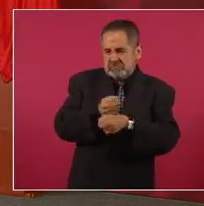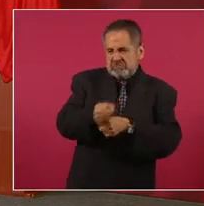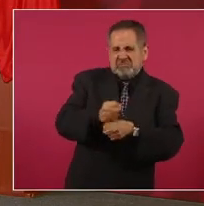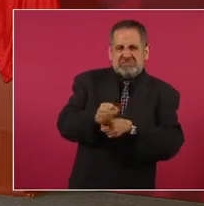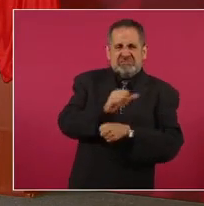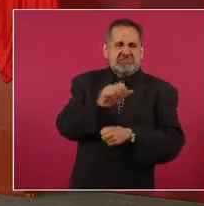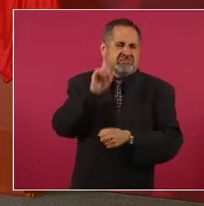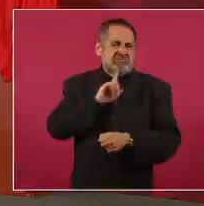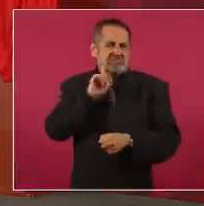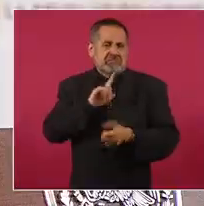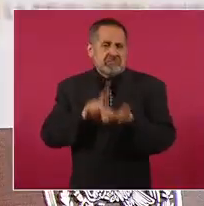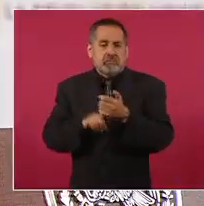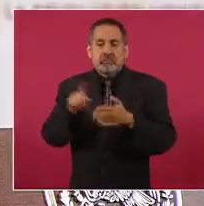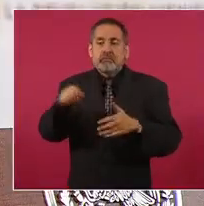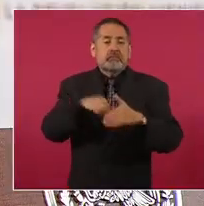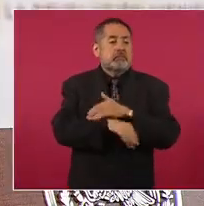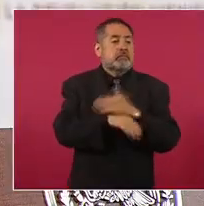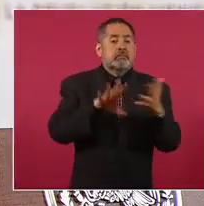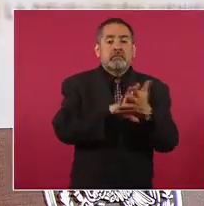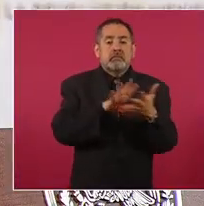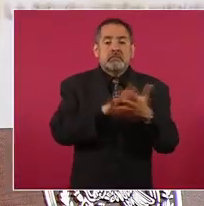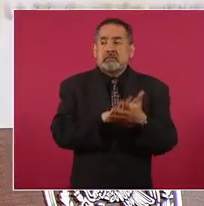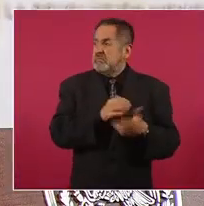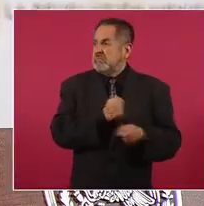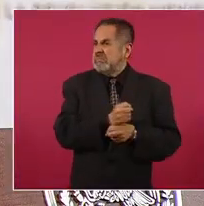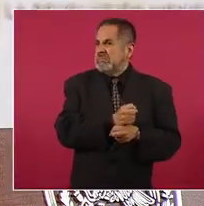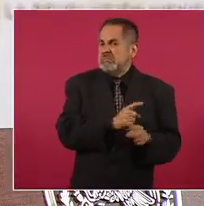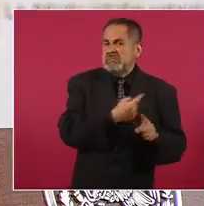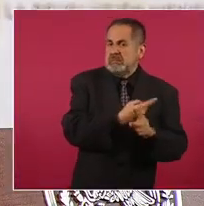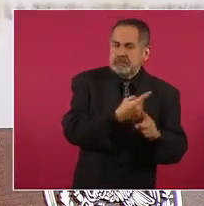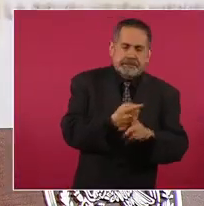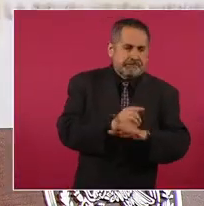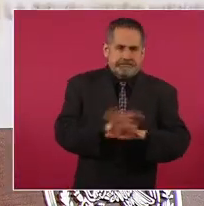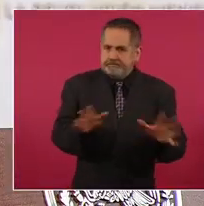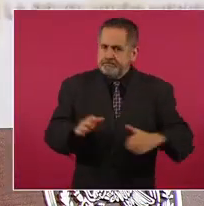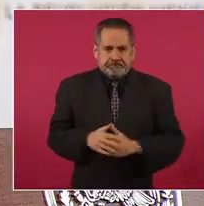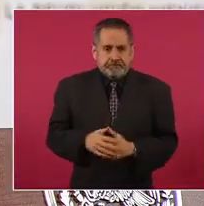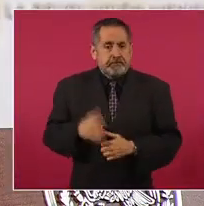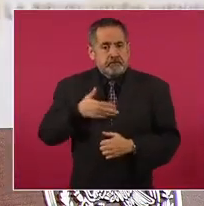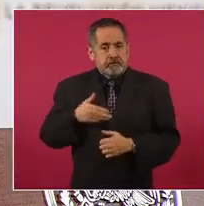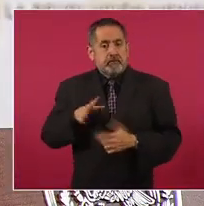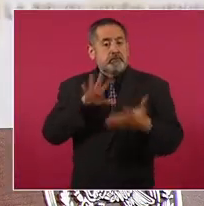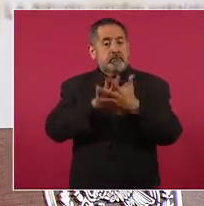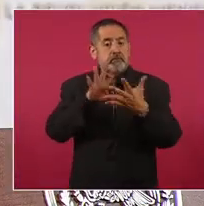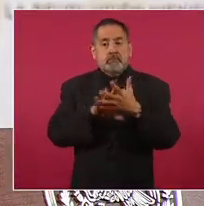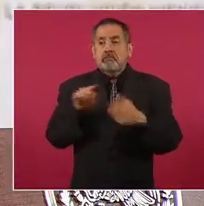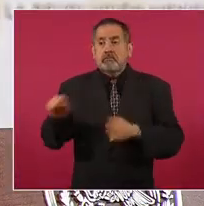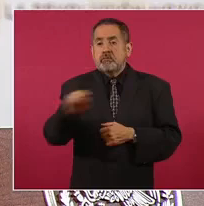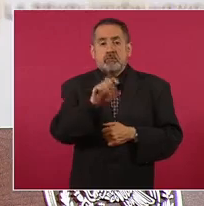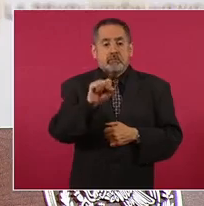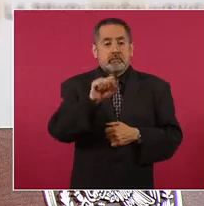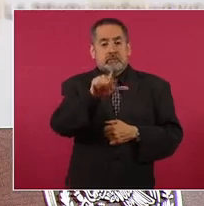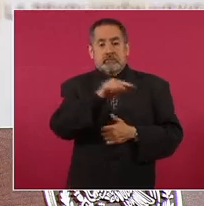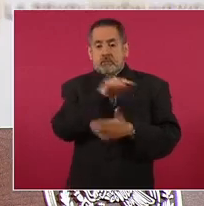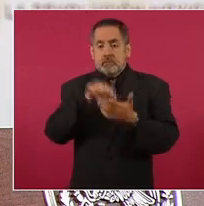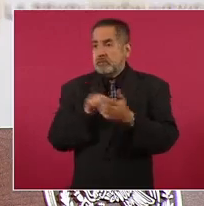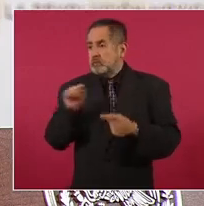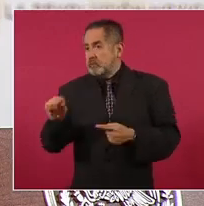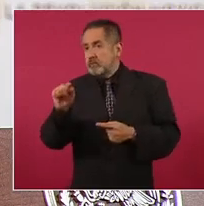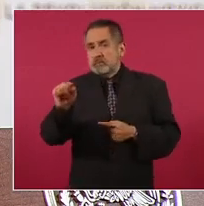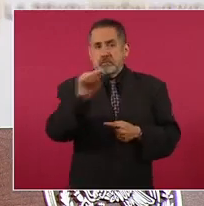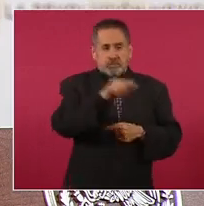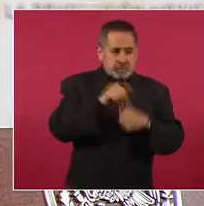contra mujeres privadas de la libertad. Se visitaron las 67 centros penitenciarios del país, se